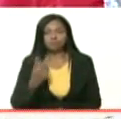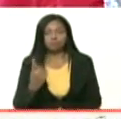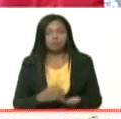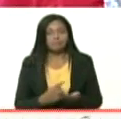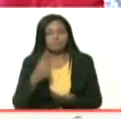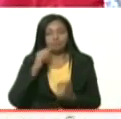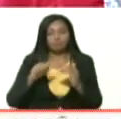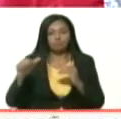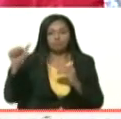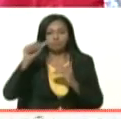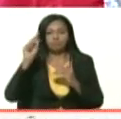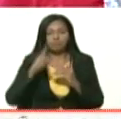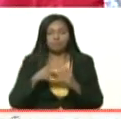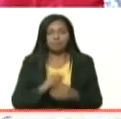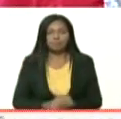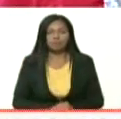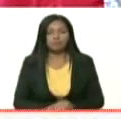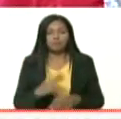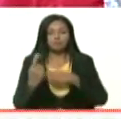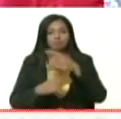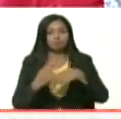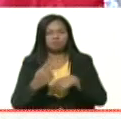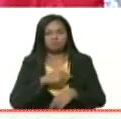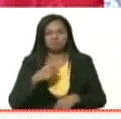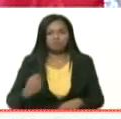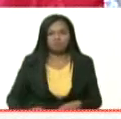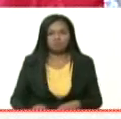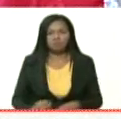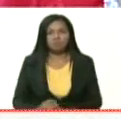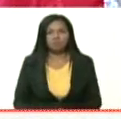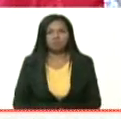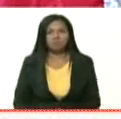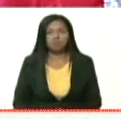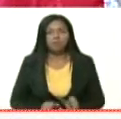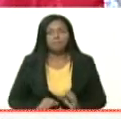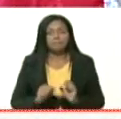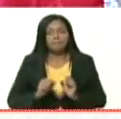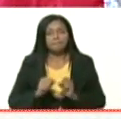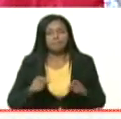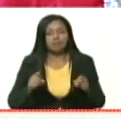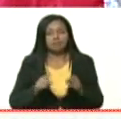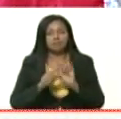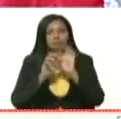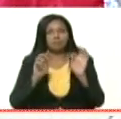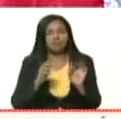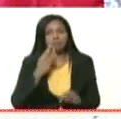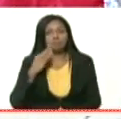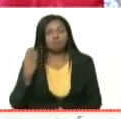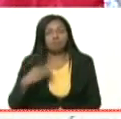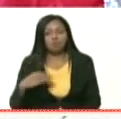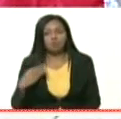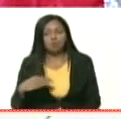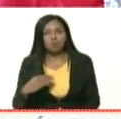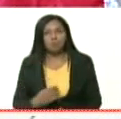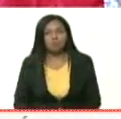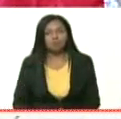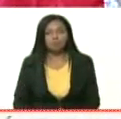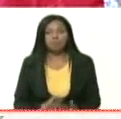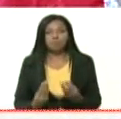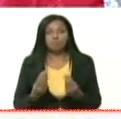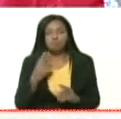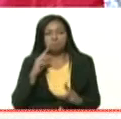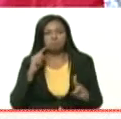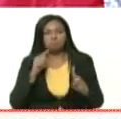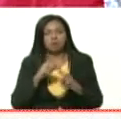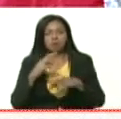mayor, la Revolución China, y la pujante, joven y muy